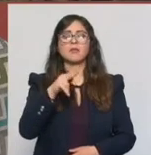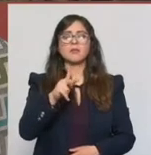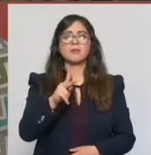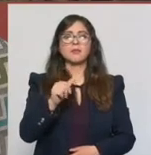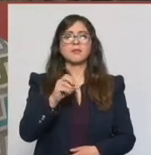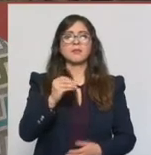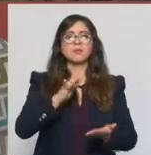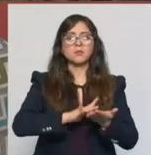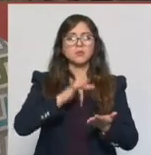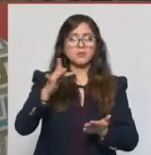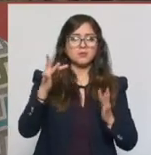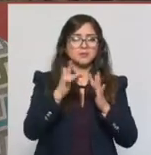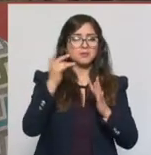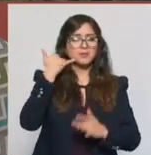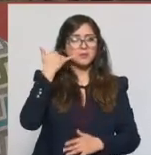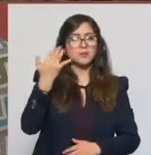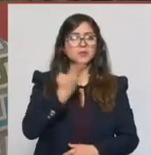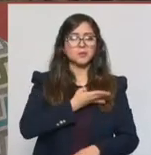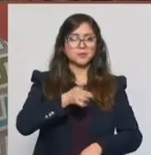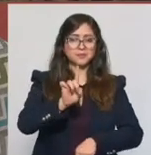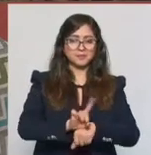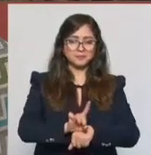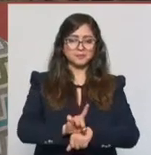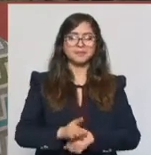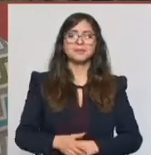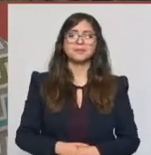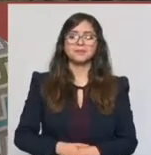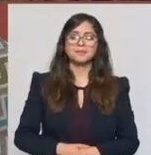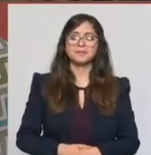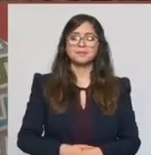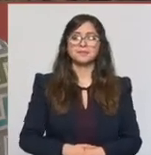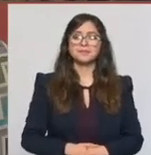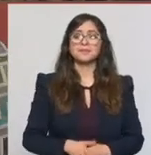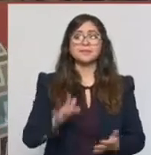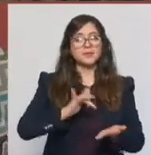21 Noticias. Que tenga un excelente día. Al contrario, que tenga un buen día. Igualmente, muchas gracias por su información. Muy buen día.